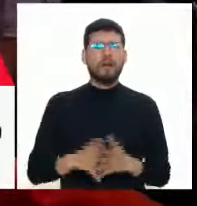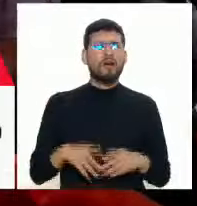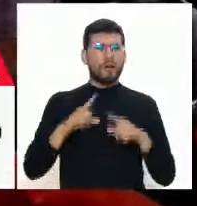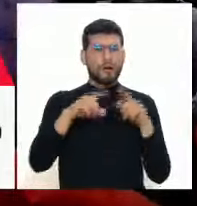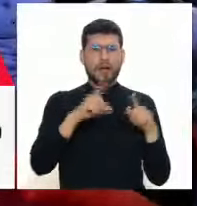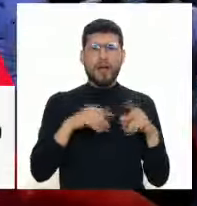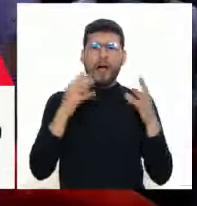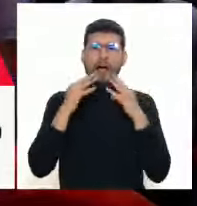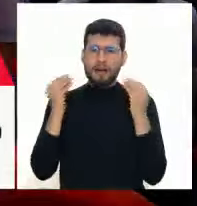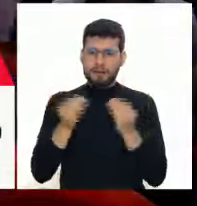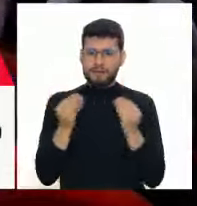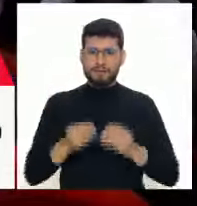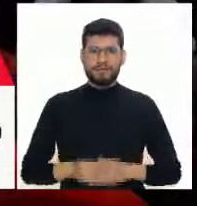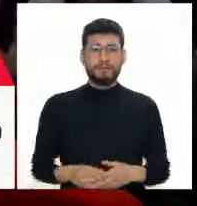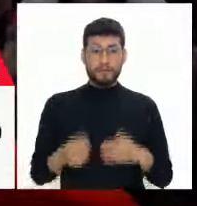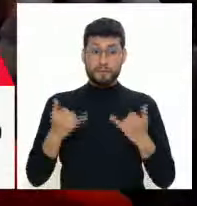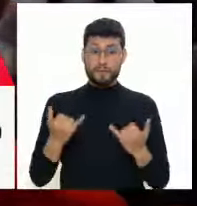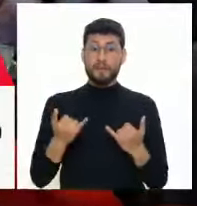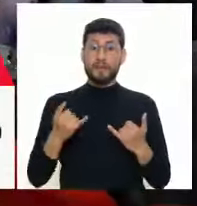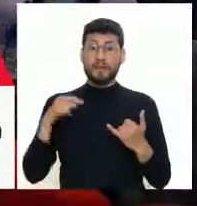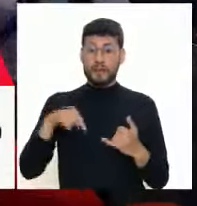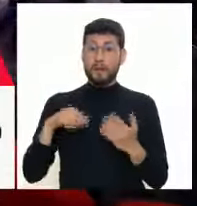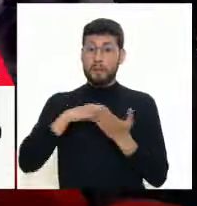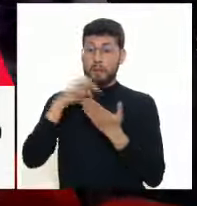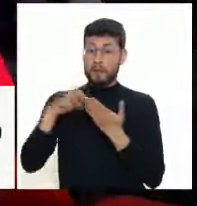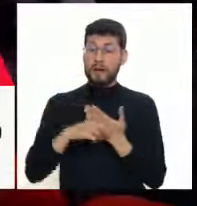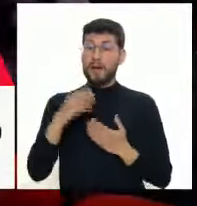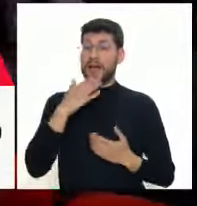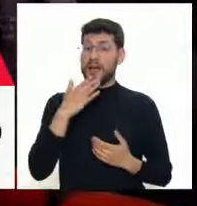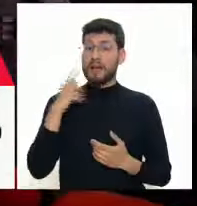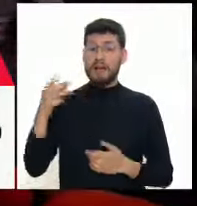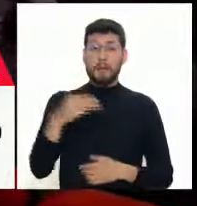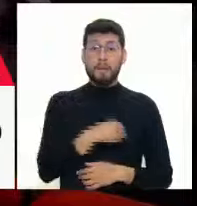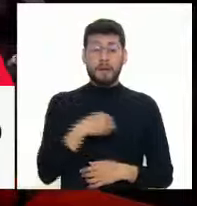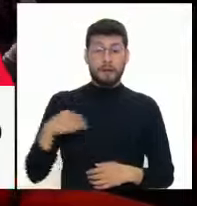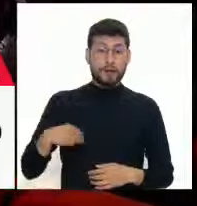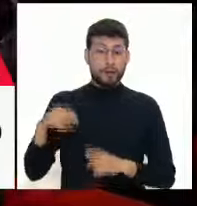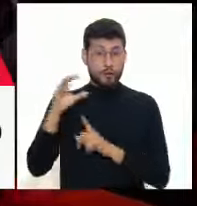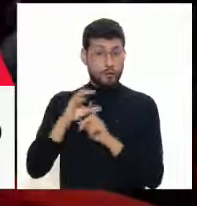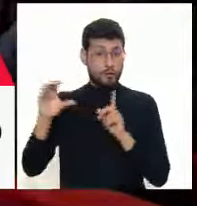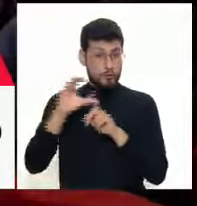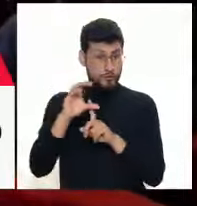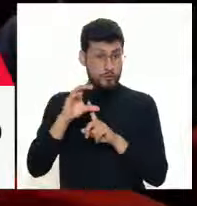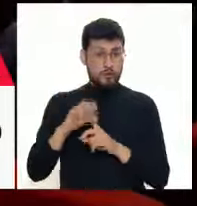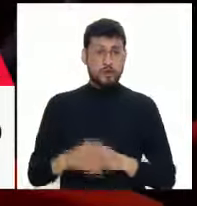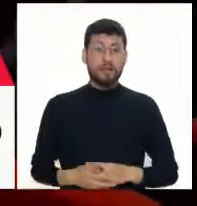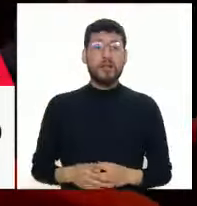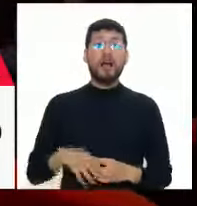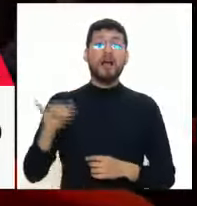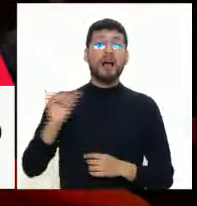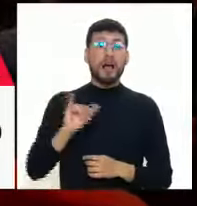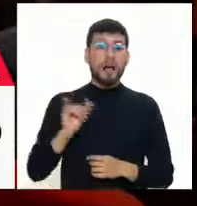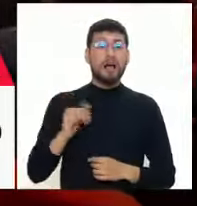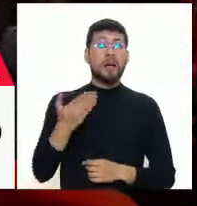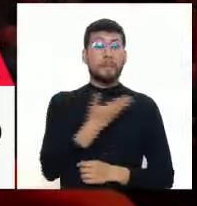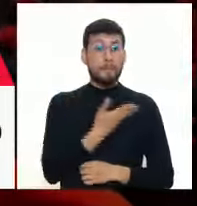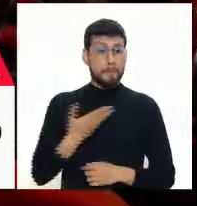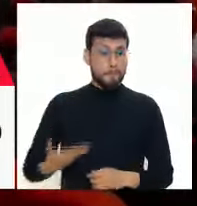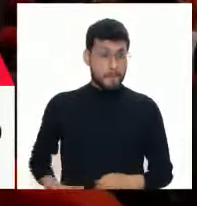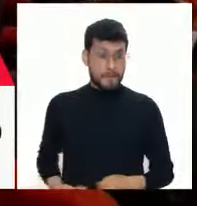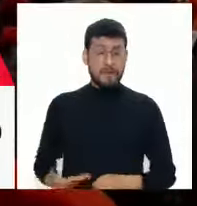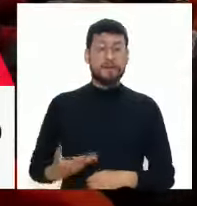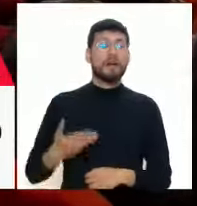nuestros adolescentes. En esta actividad participa la ministra de Cultura, así como la